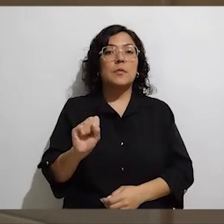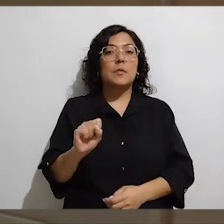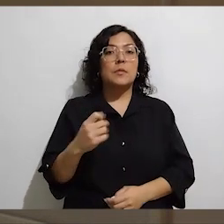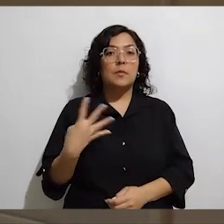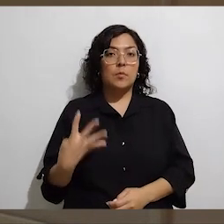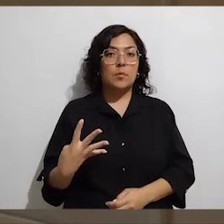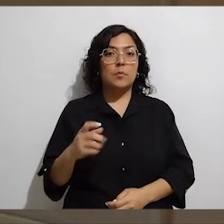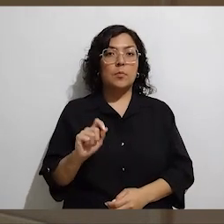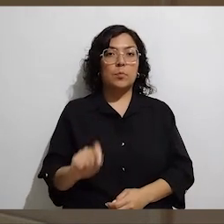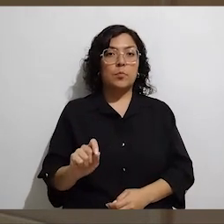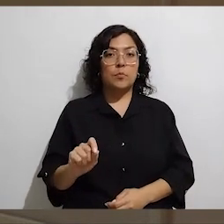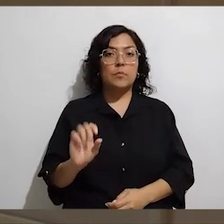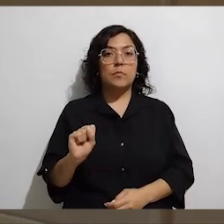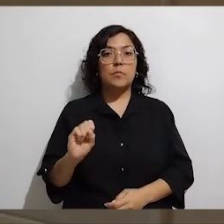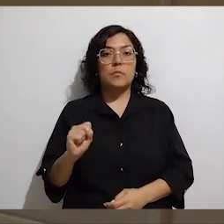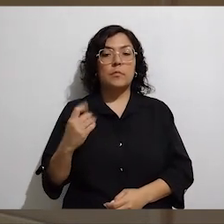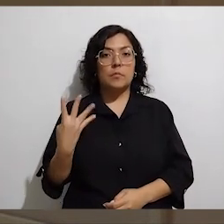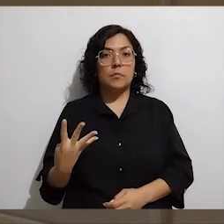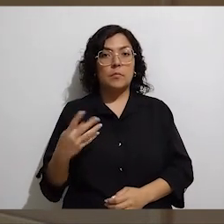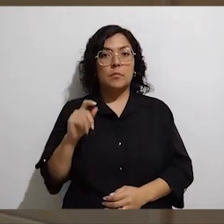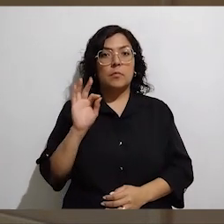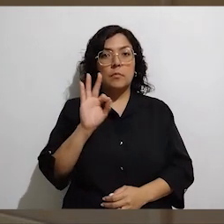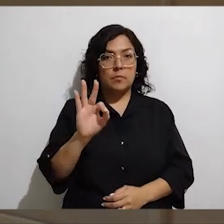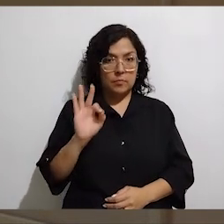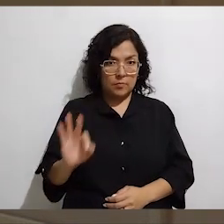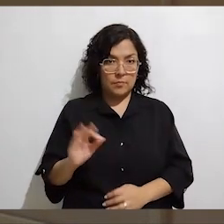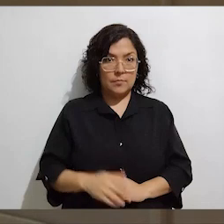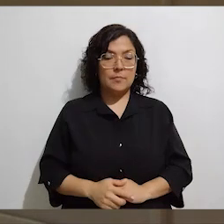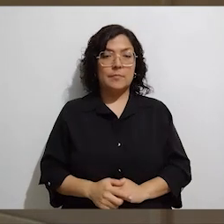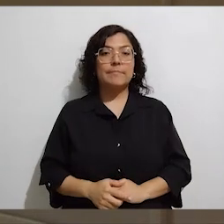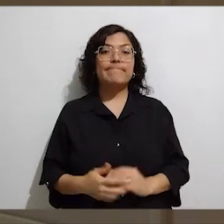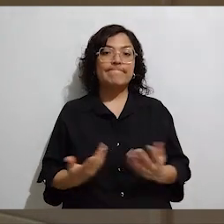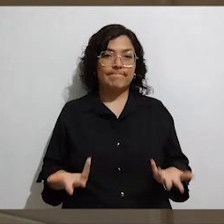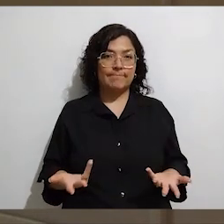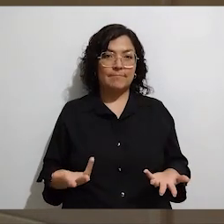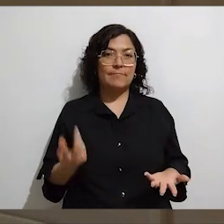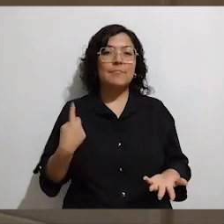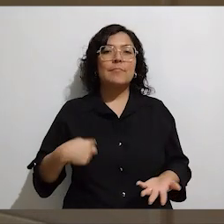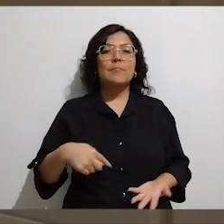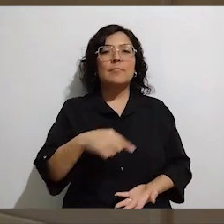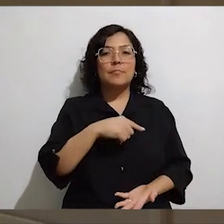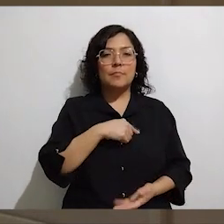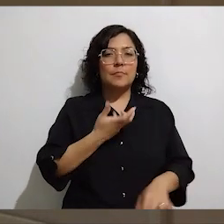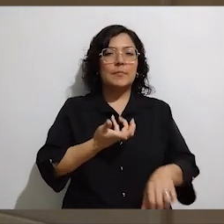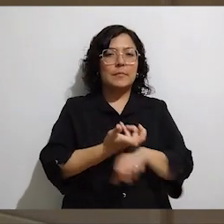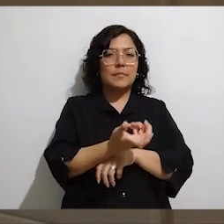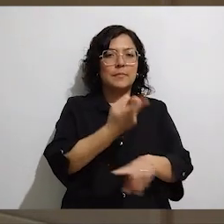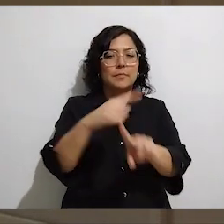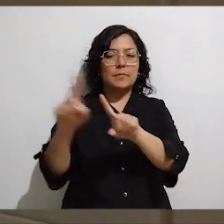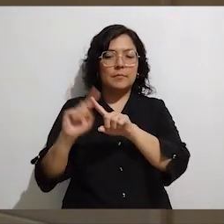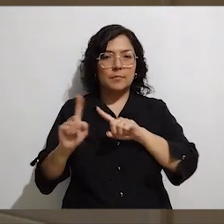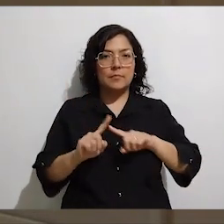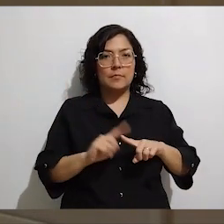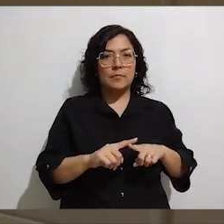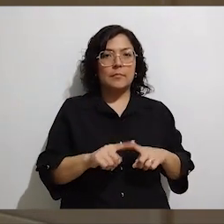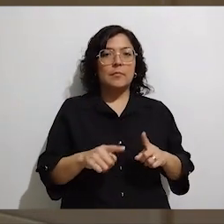64.64%, lo cual nos ubicó en los primeros 5 entidades federativas con mayor participación ciudadana. Esto es,